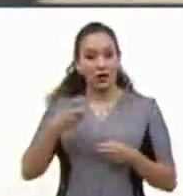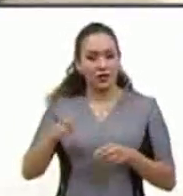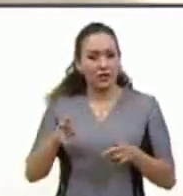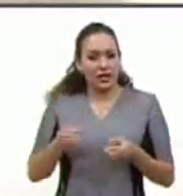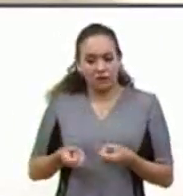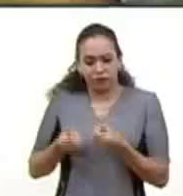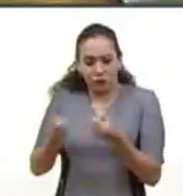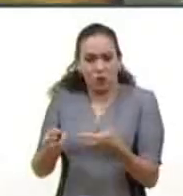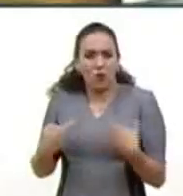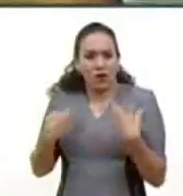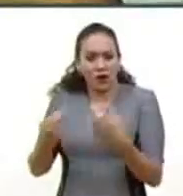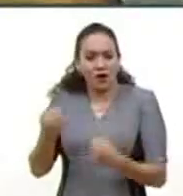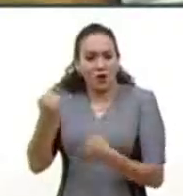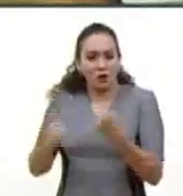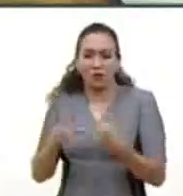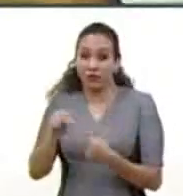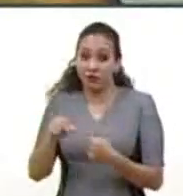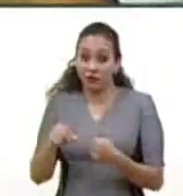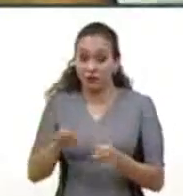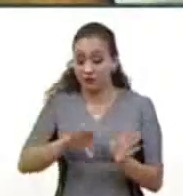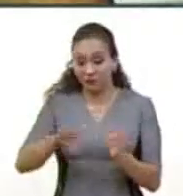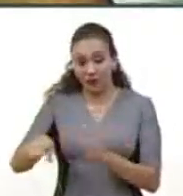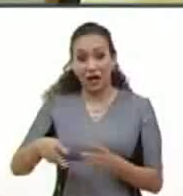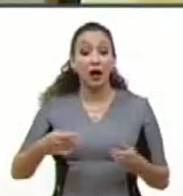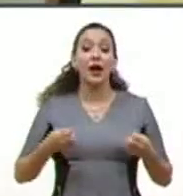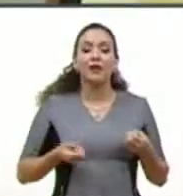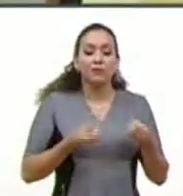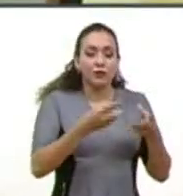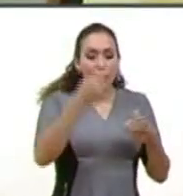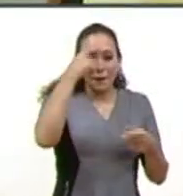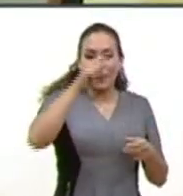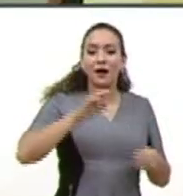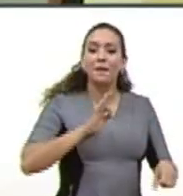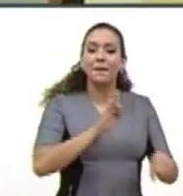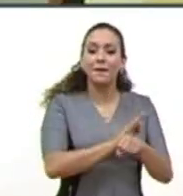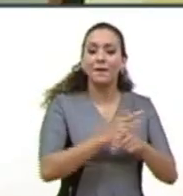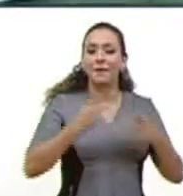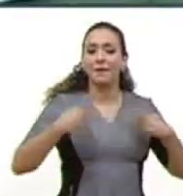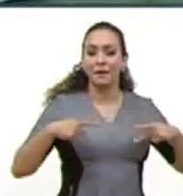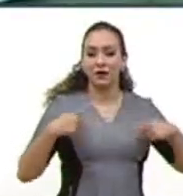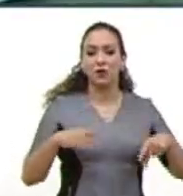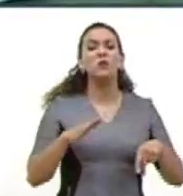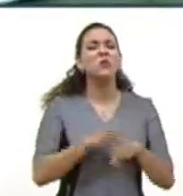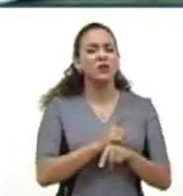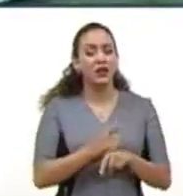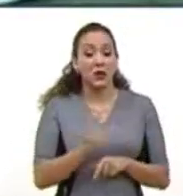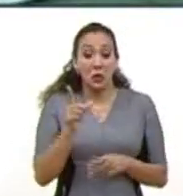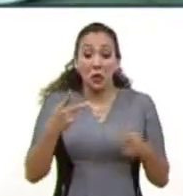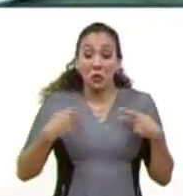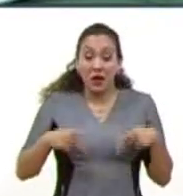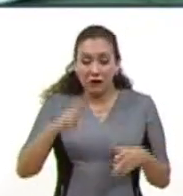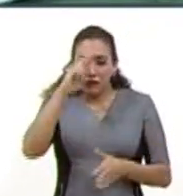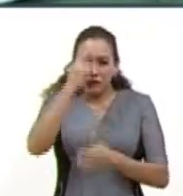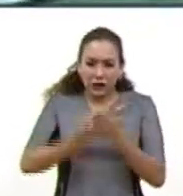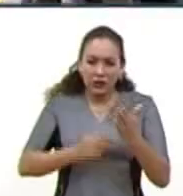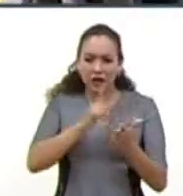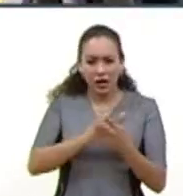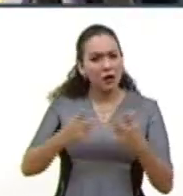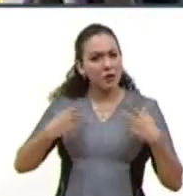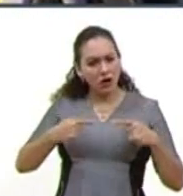de los jueces, sino un derecho de la sociedad, con el fin de proteger sus libertades y evitar los actos arbitrarios de la autoridad.